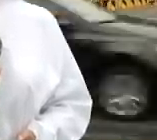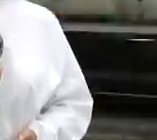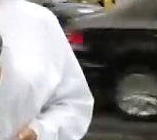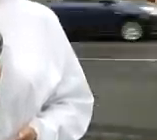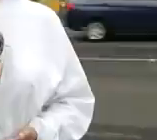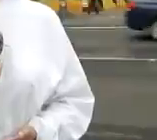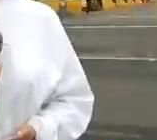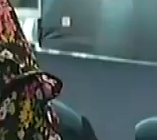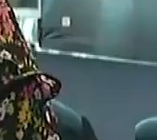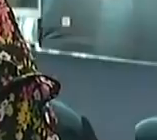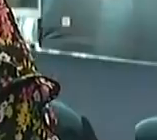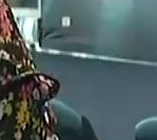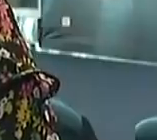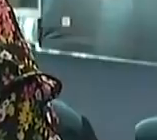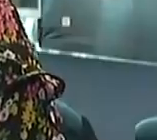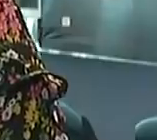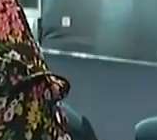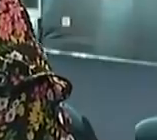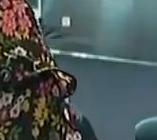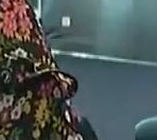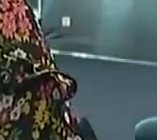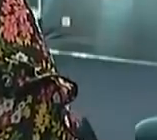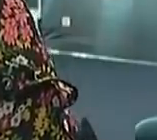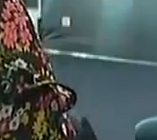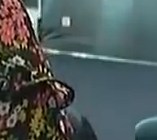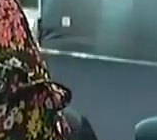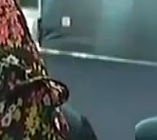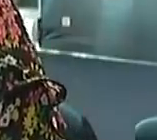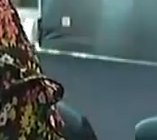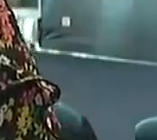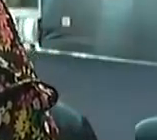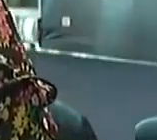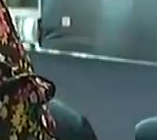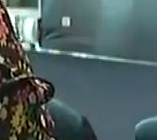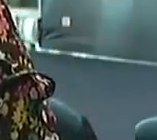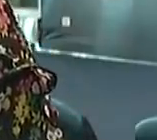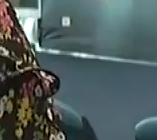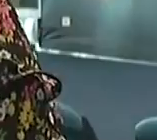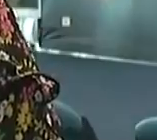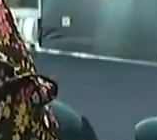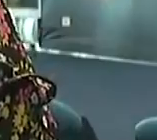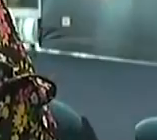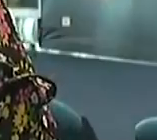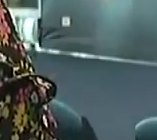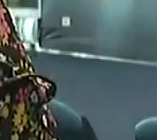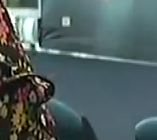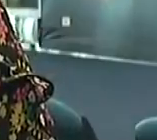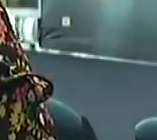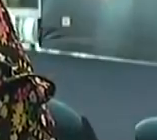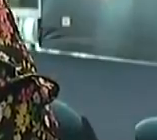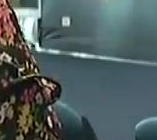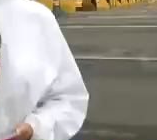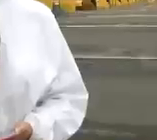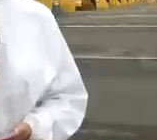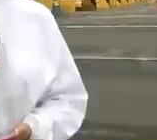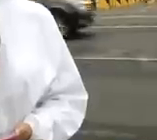Sin embargo, se toman protocolos de seguridad estrictos para todos los pasajeros. Nosotros más adelante nos volvemos a conectar para contarles todos